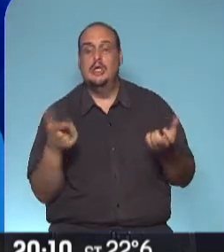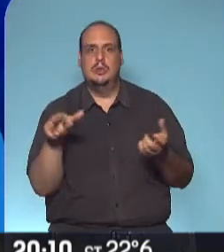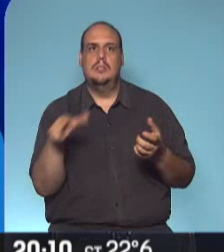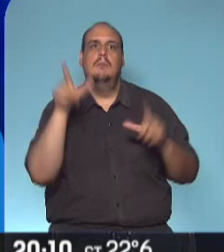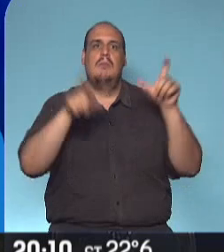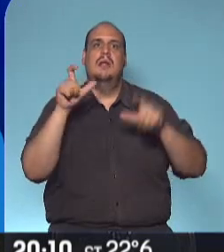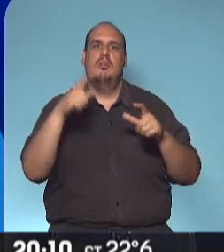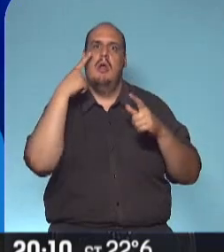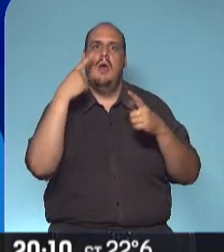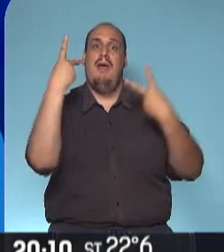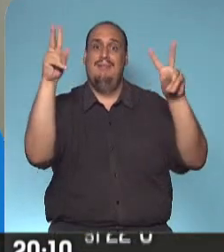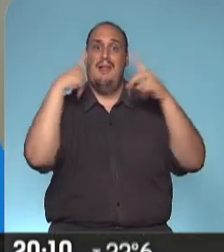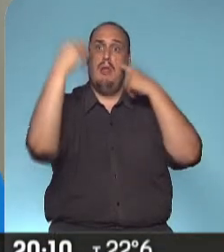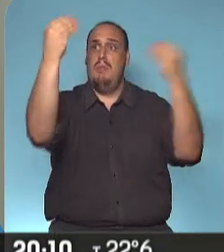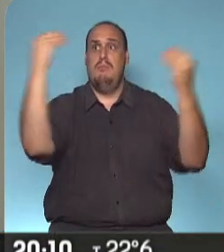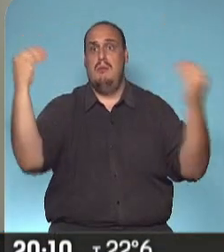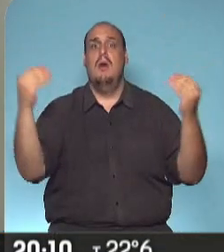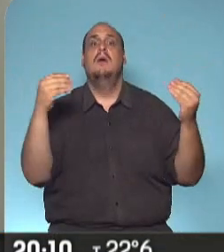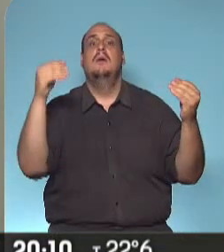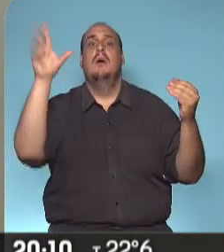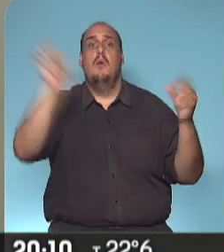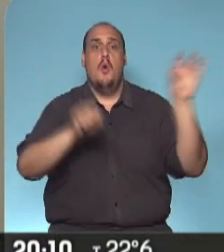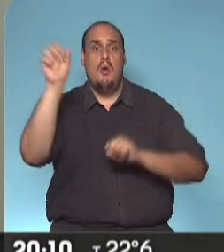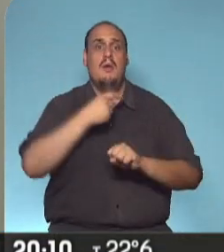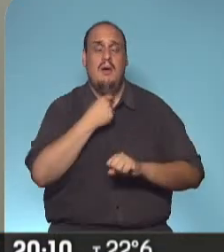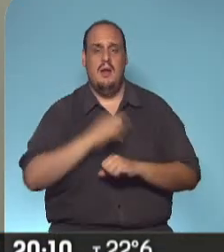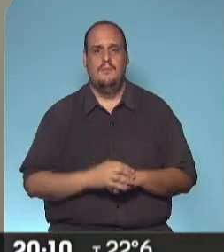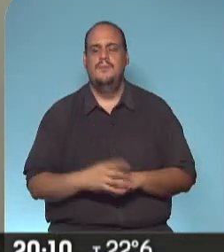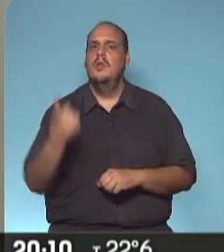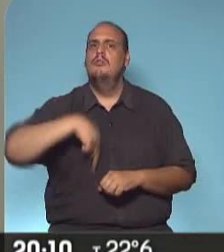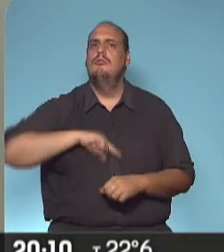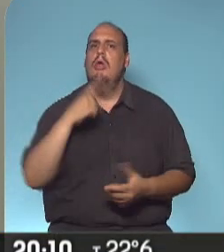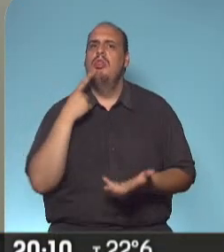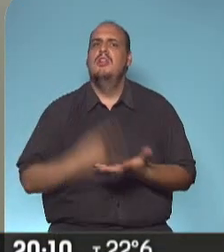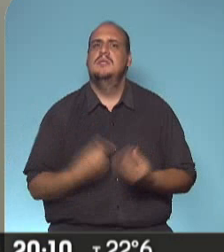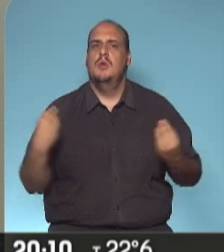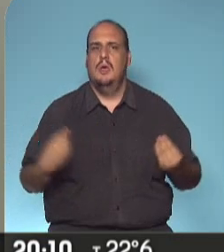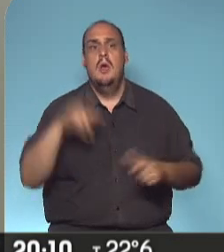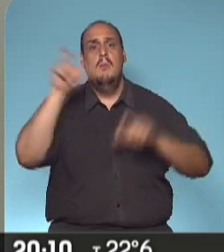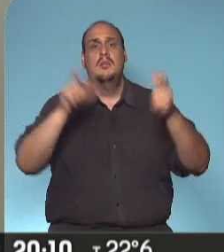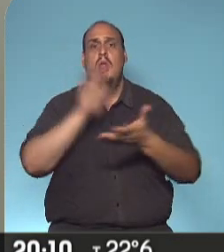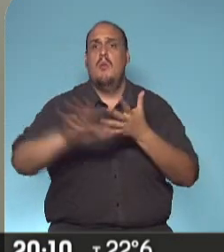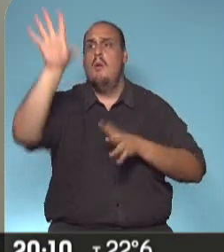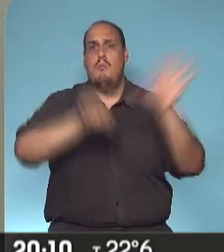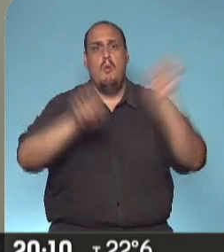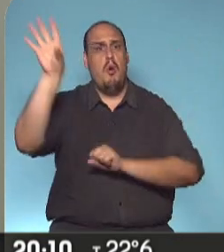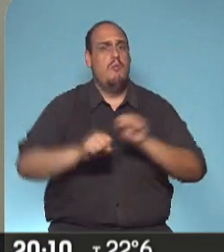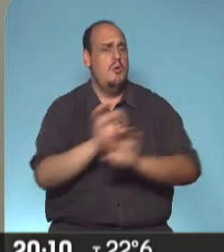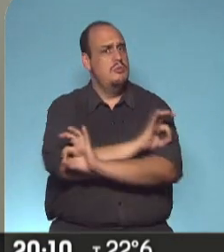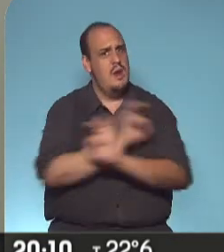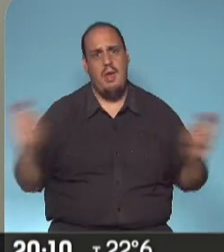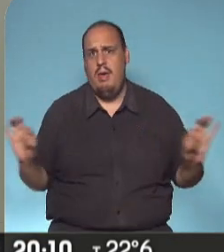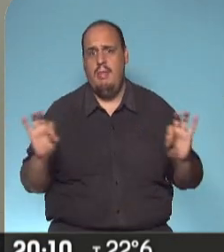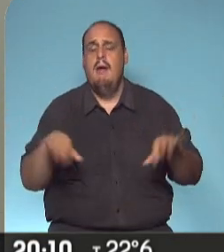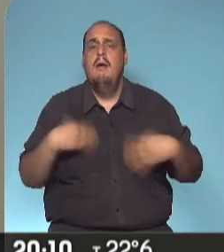varados y que quieren ser repatriados nosotros por ahora hemos decidido un ingreso al más gente por lo tanto le he